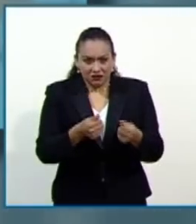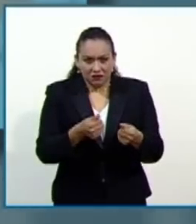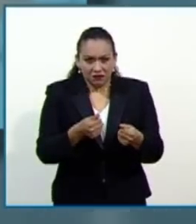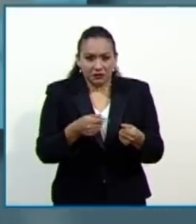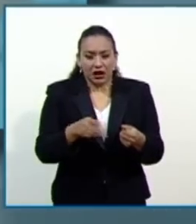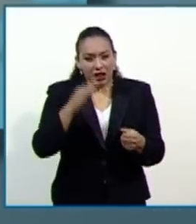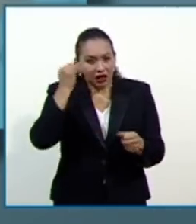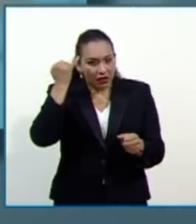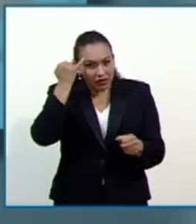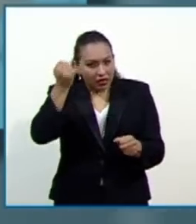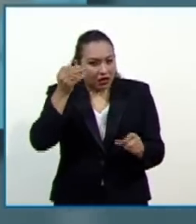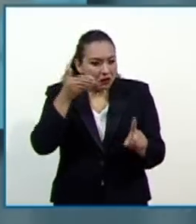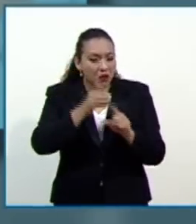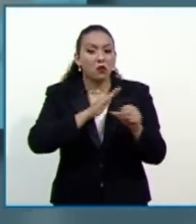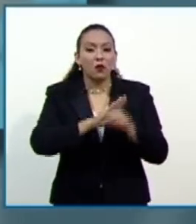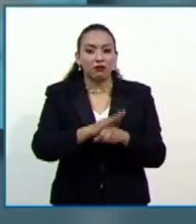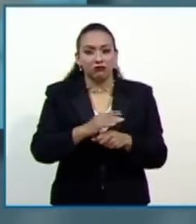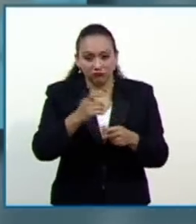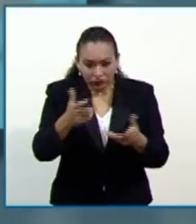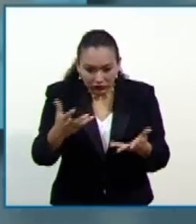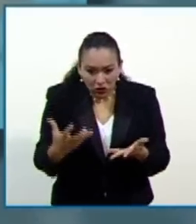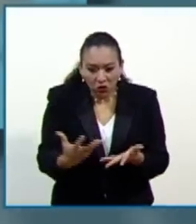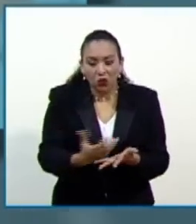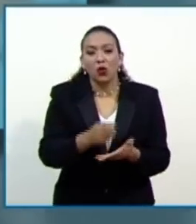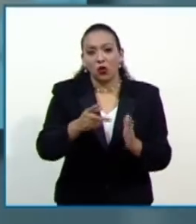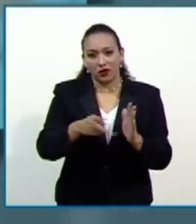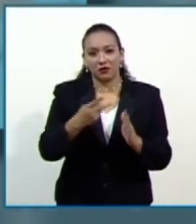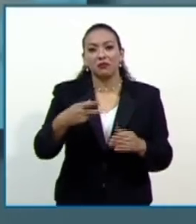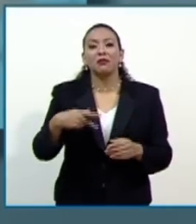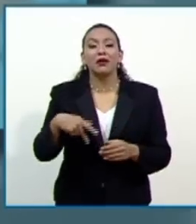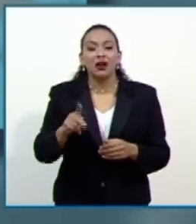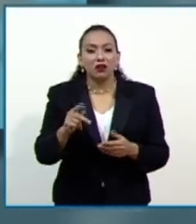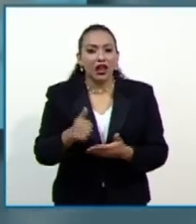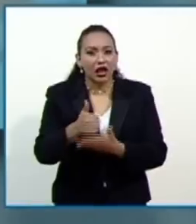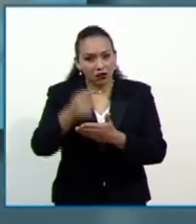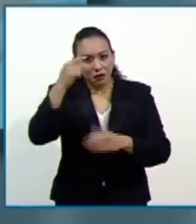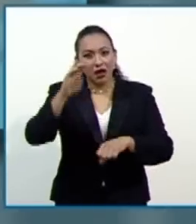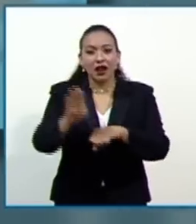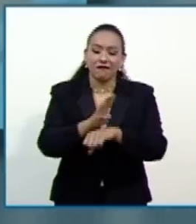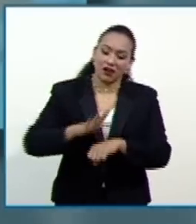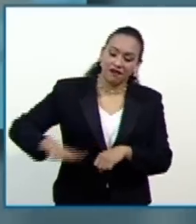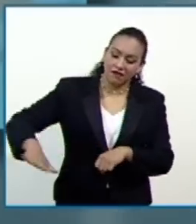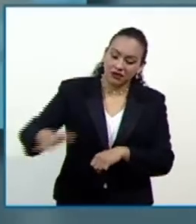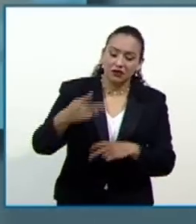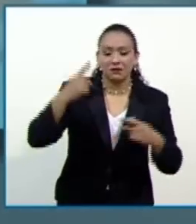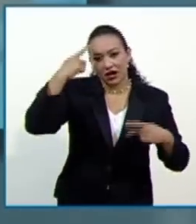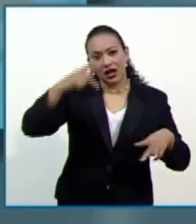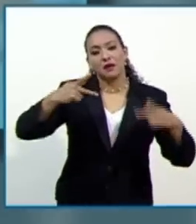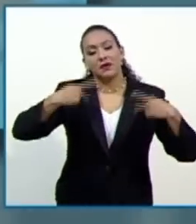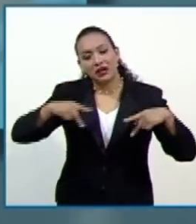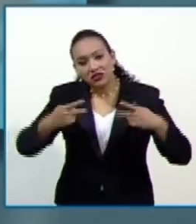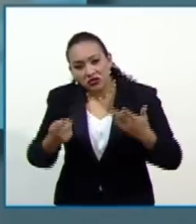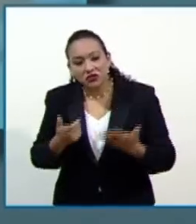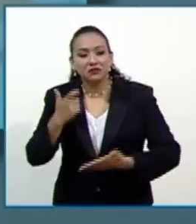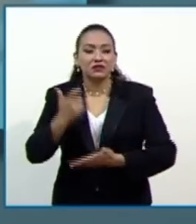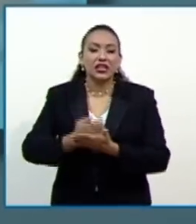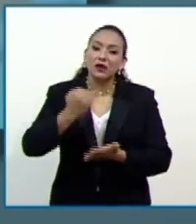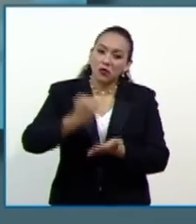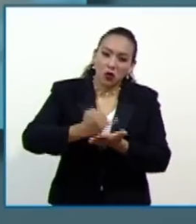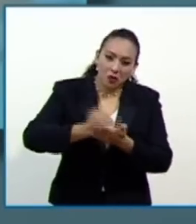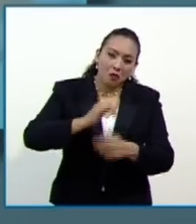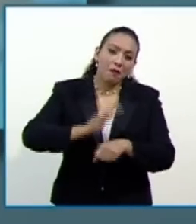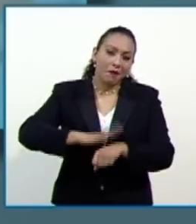recupere, pero además tenga una derrama en términos de empleos, recaudación de impuestos,